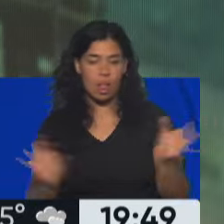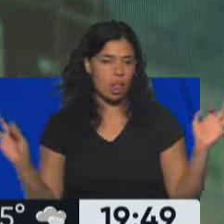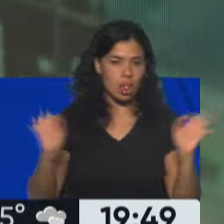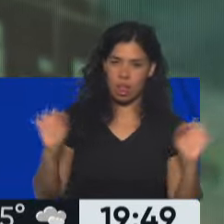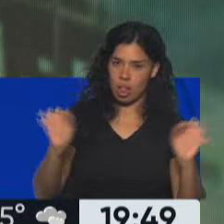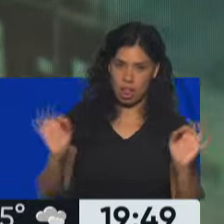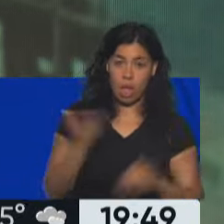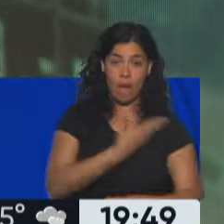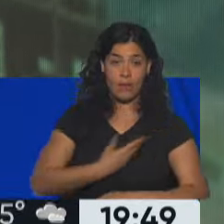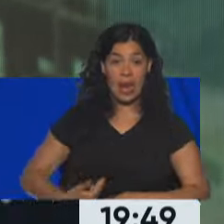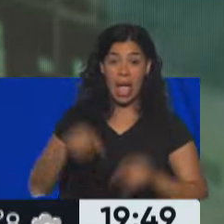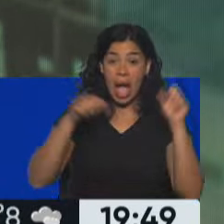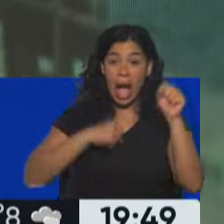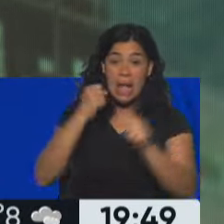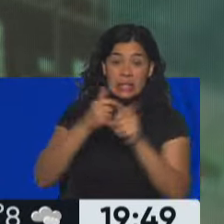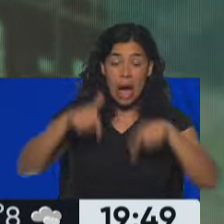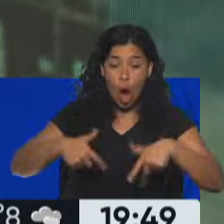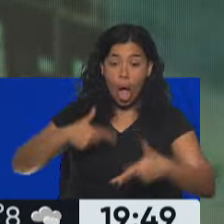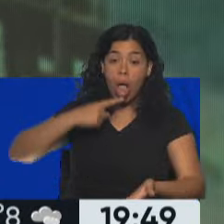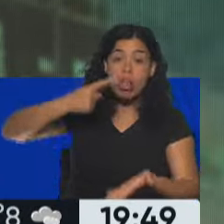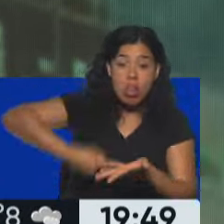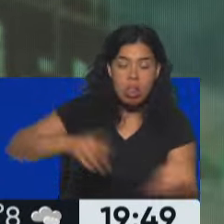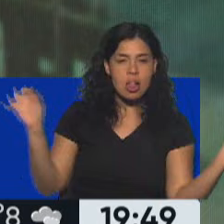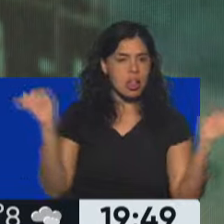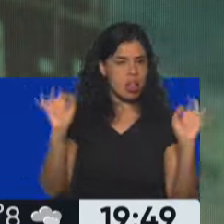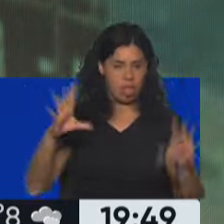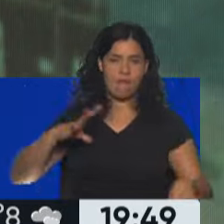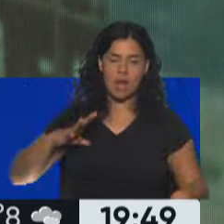parte del presidente Javier Milei. Hay mucha expectativa sobre